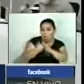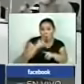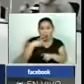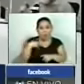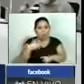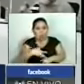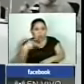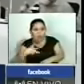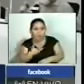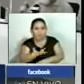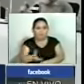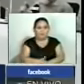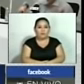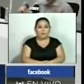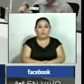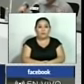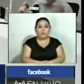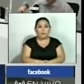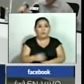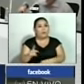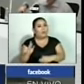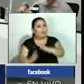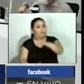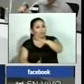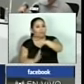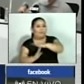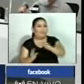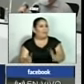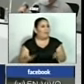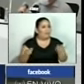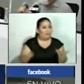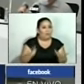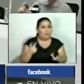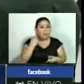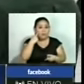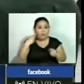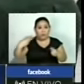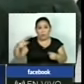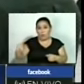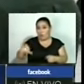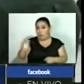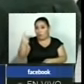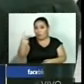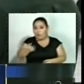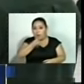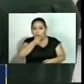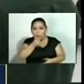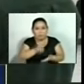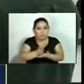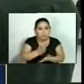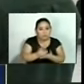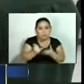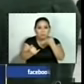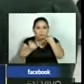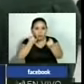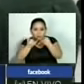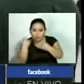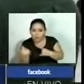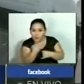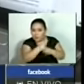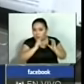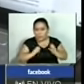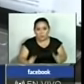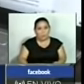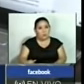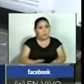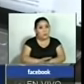equipo. Otro de los obstáculos que denuncian los periodistas como Hans es la falta de acceso a entrevistas con funcionarios